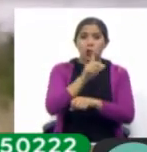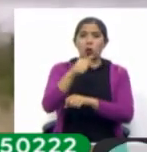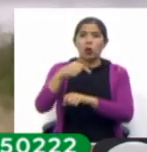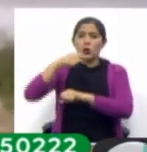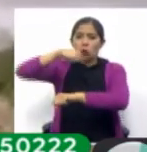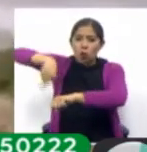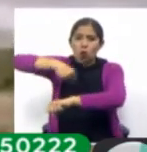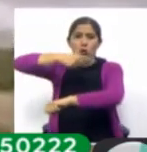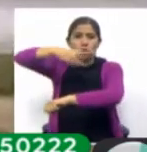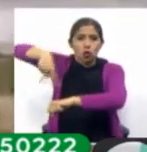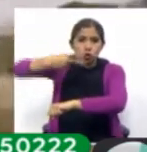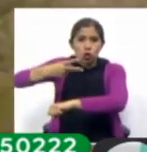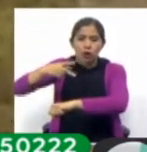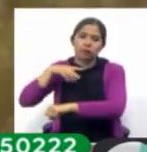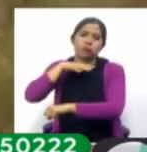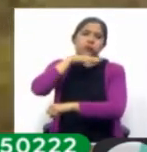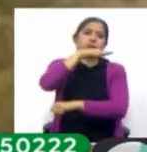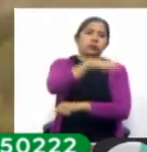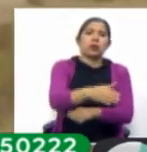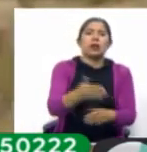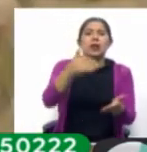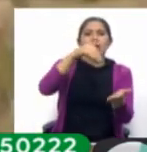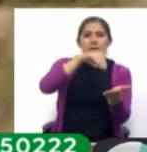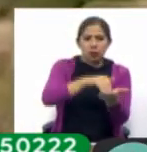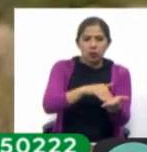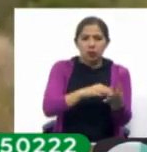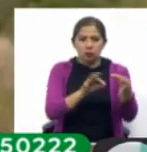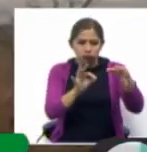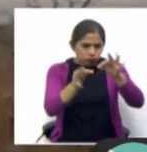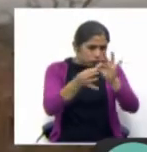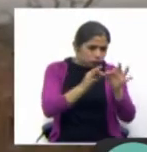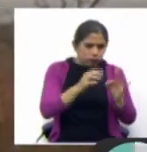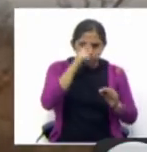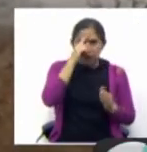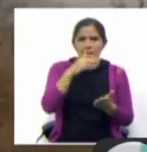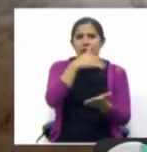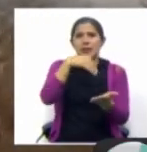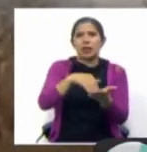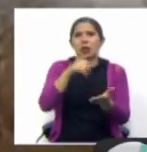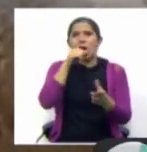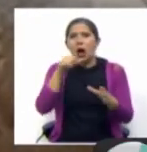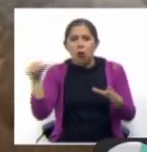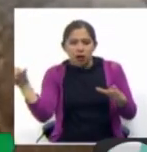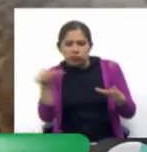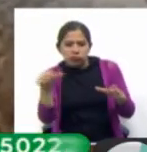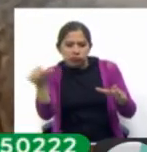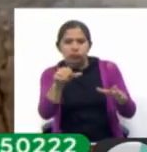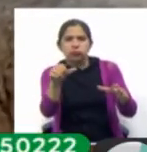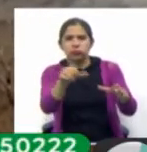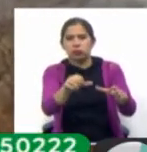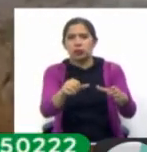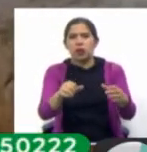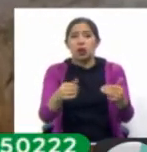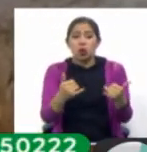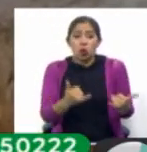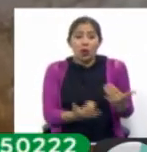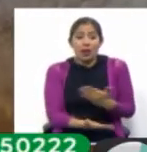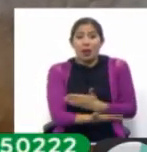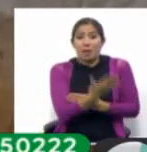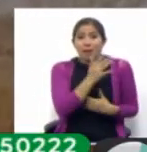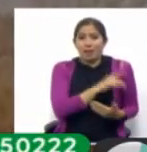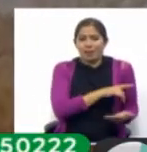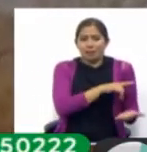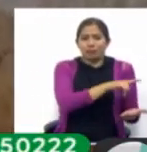de Birubiru de la ciudad de Santa Cruz, lugar que fue adecuado como centro de abastecimiento de la aeronave que llegó la madrugada de este